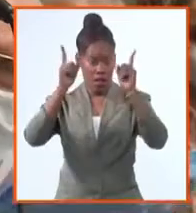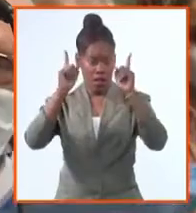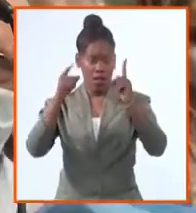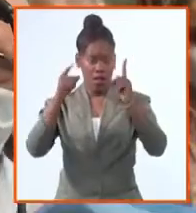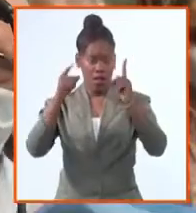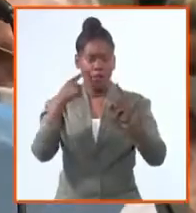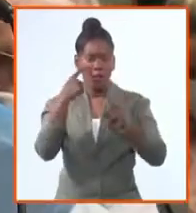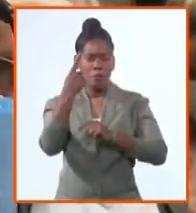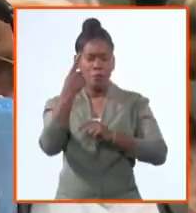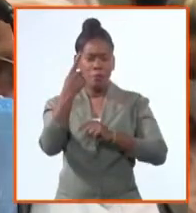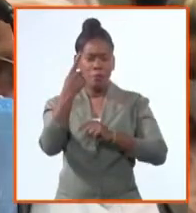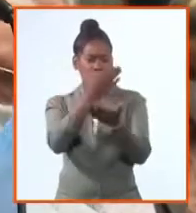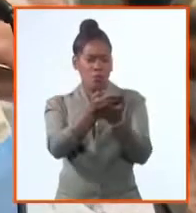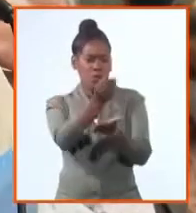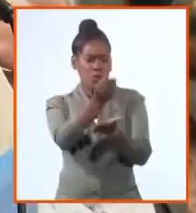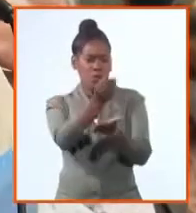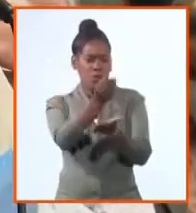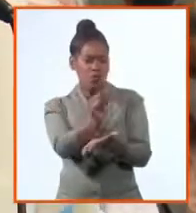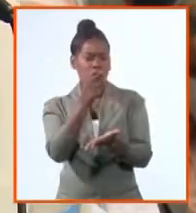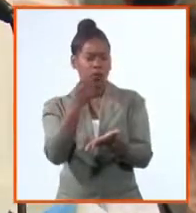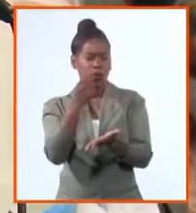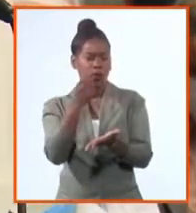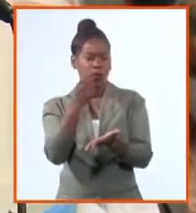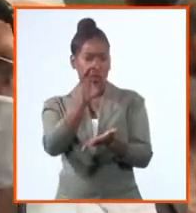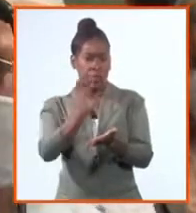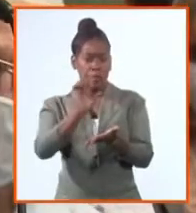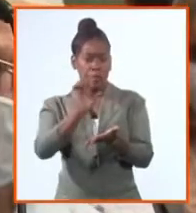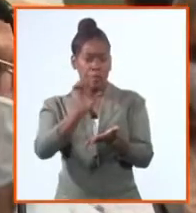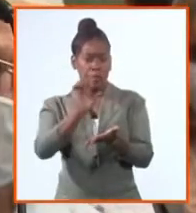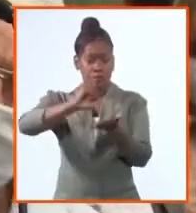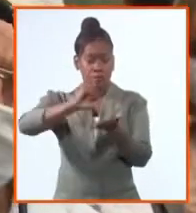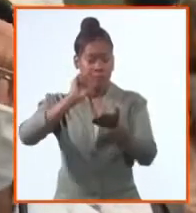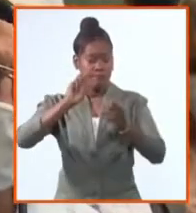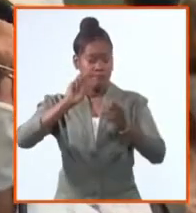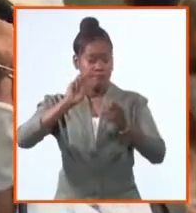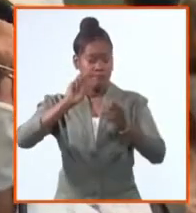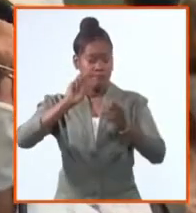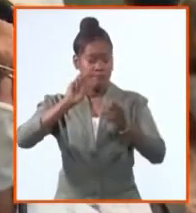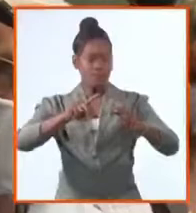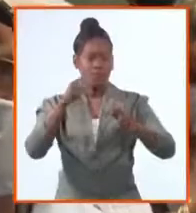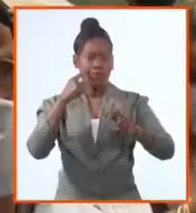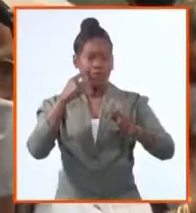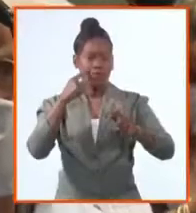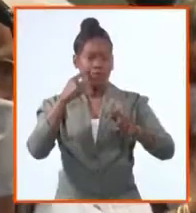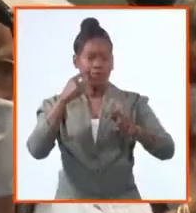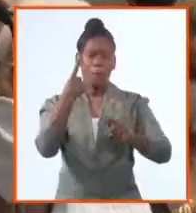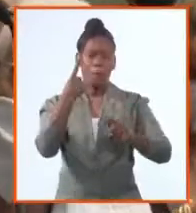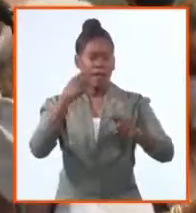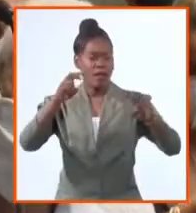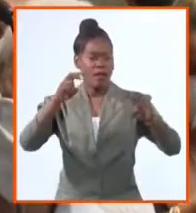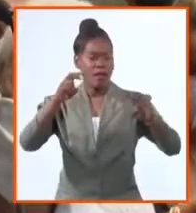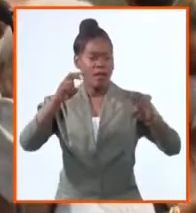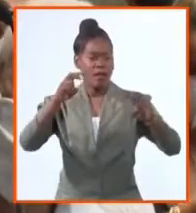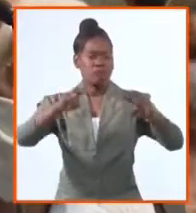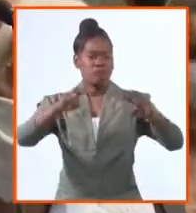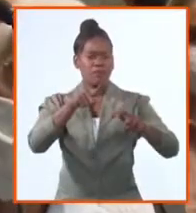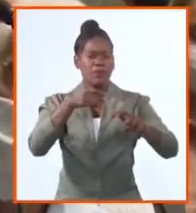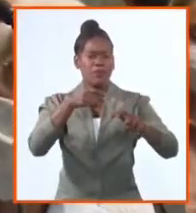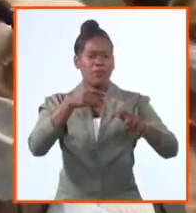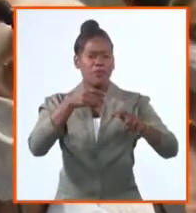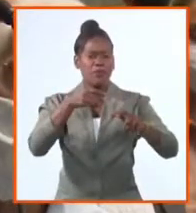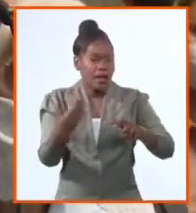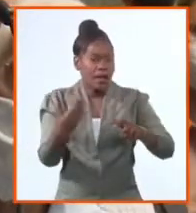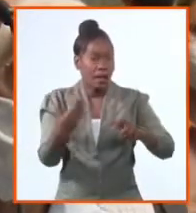revisé una propuesta del Instituto de Antropología sobre los barrios vulnerables y violentos en